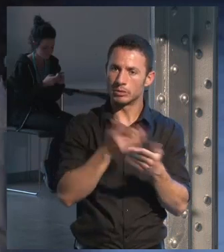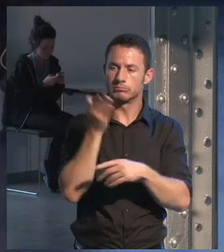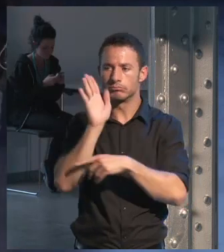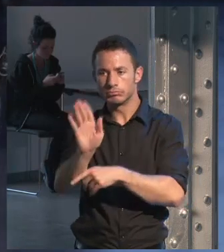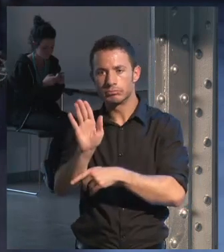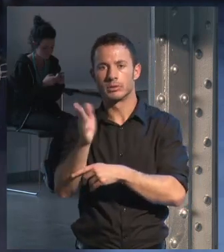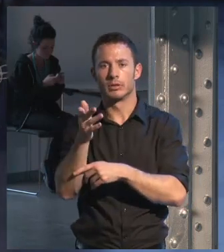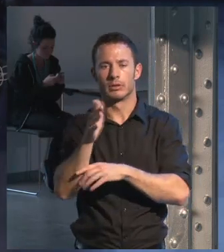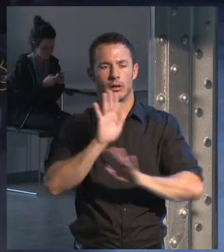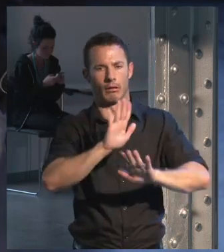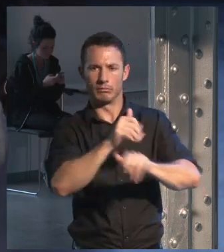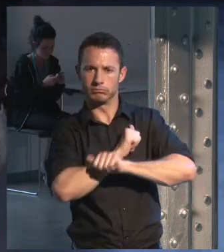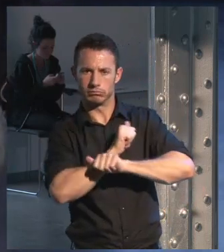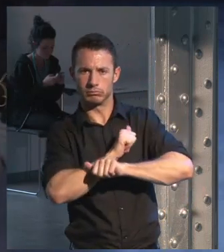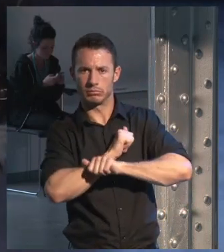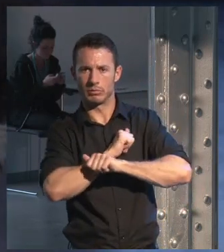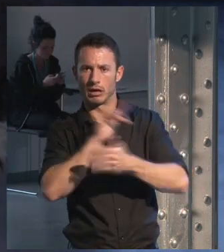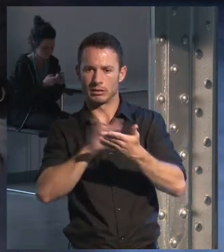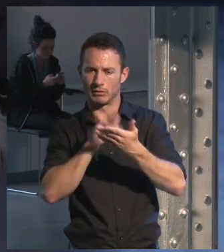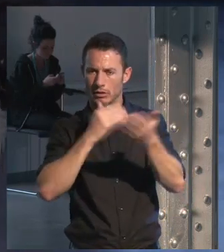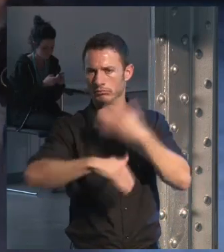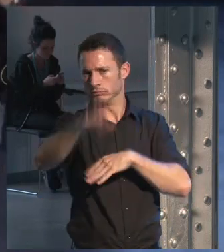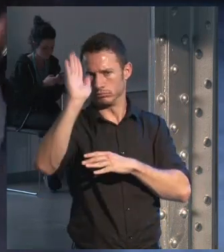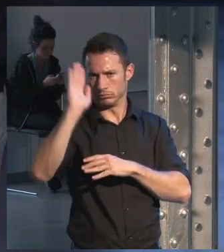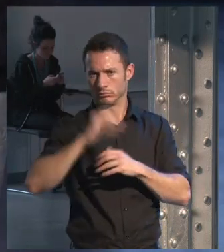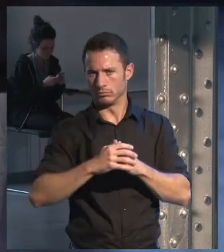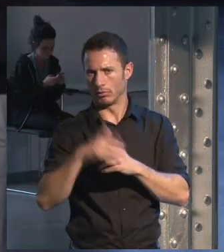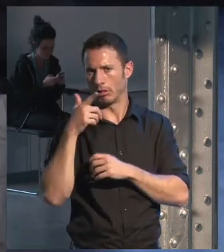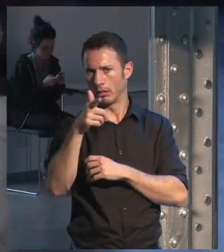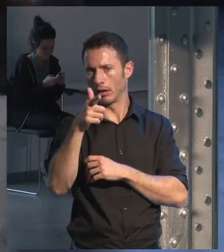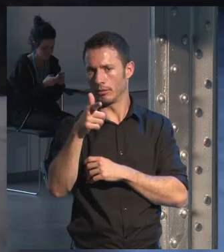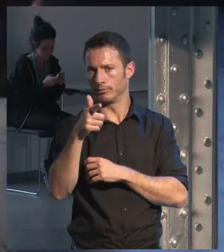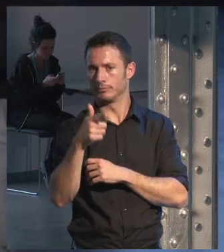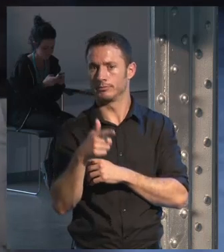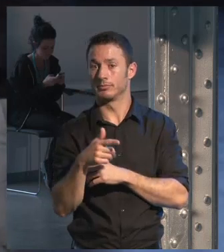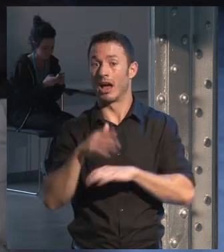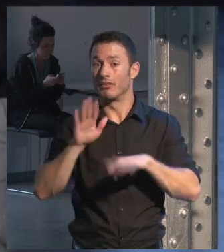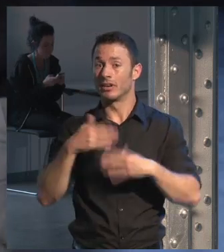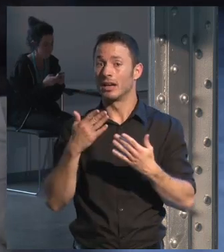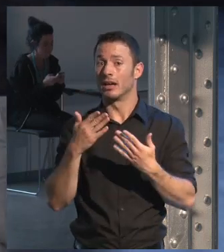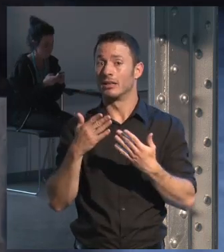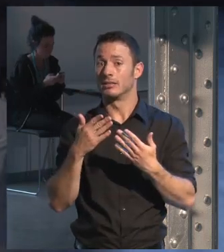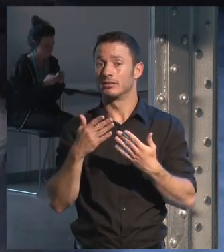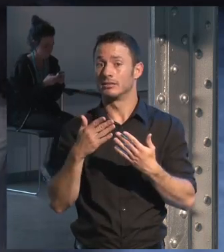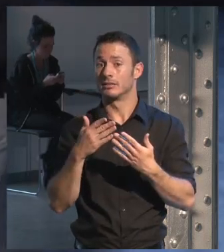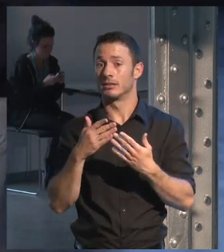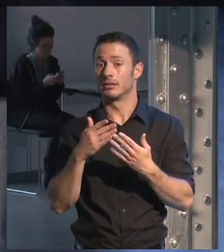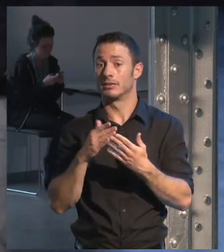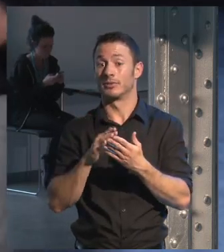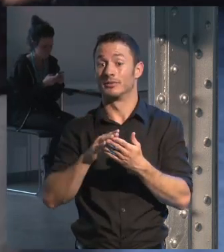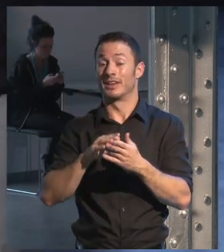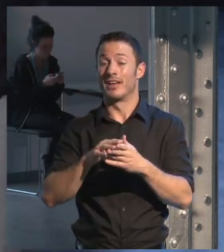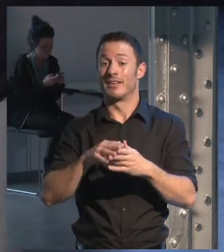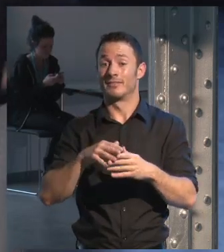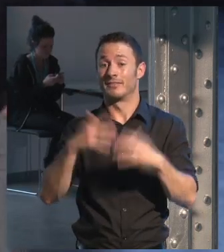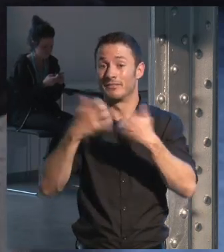decía, no, espera, el tablet ya llegará. El tablet ya llegará y al final quien está empujando son los grandes fabricantes de hardware,